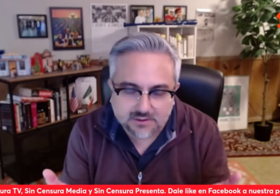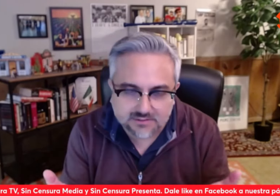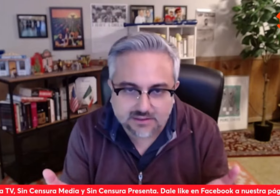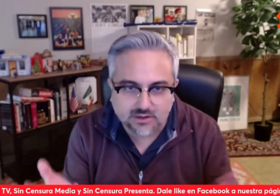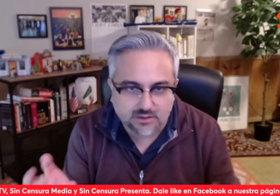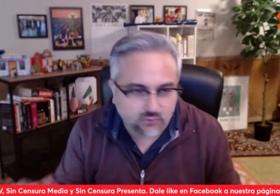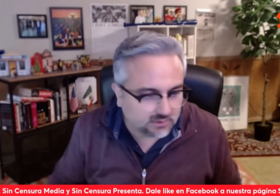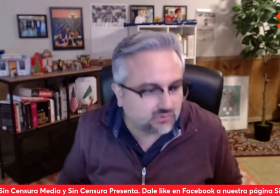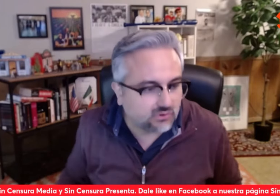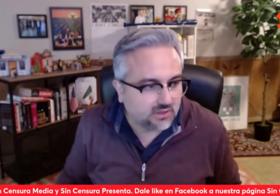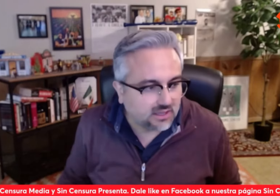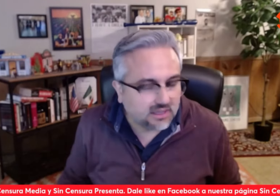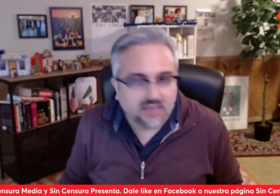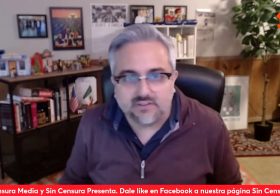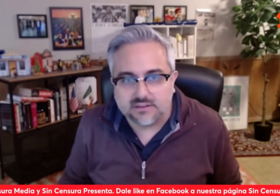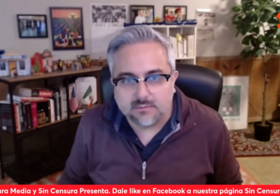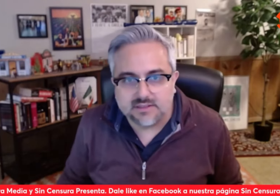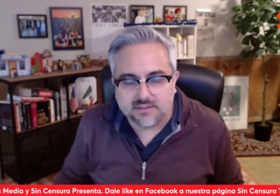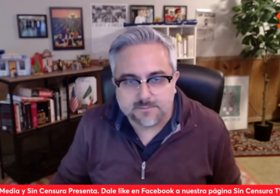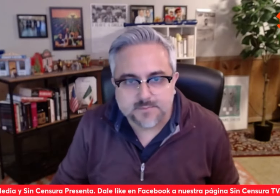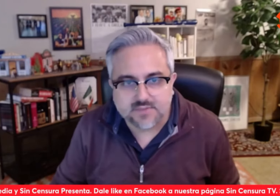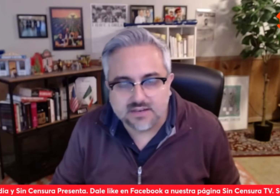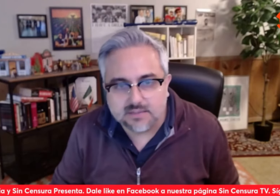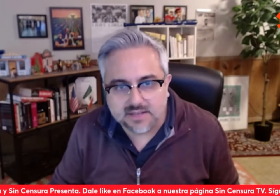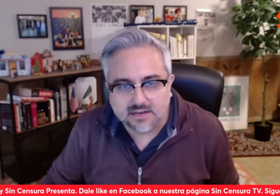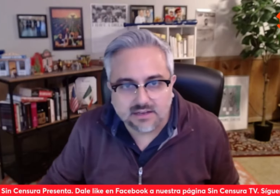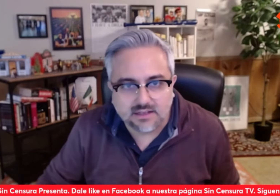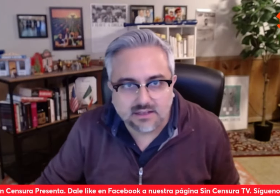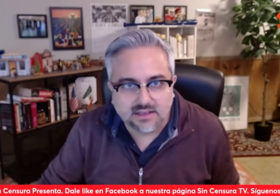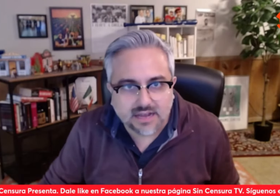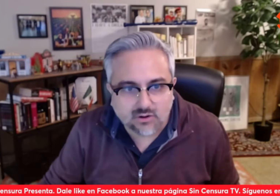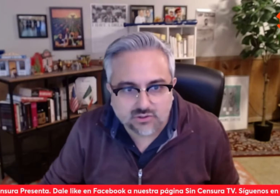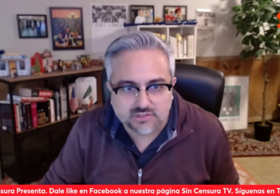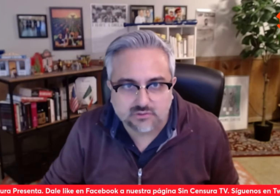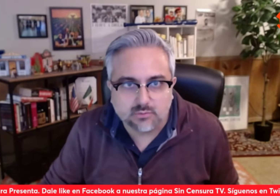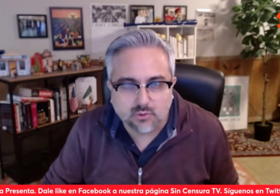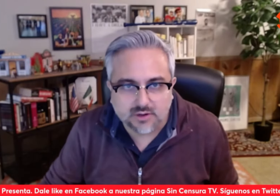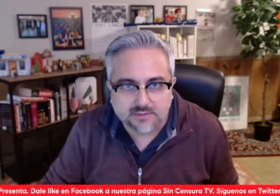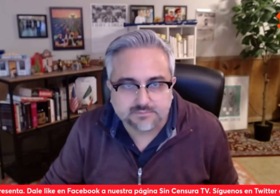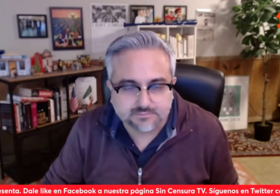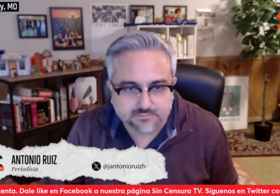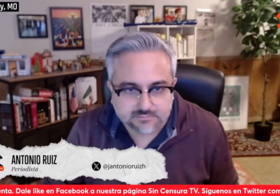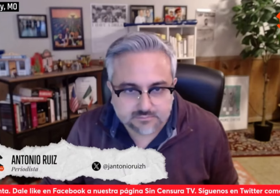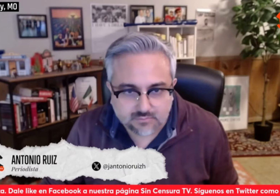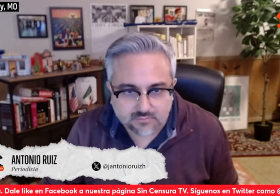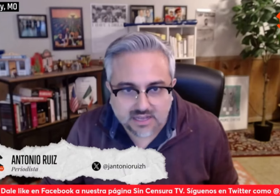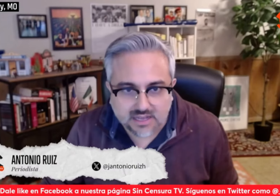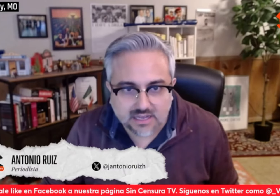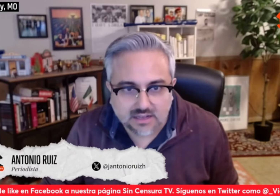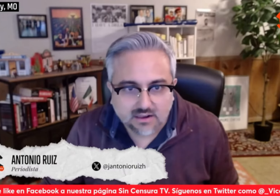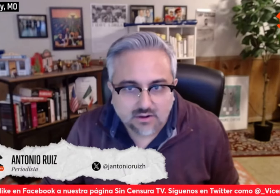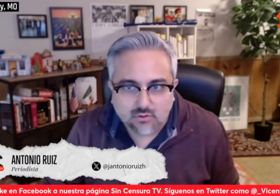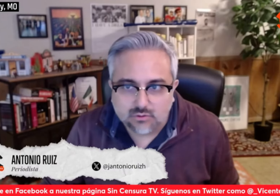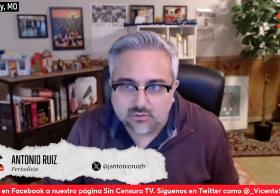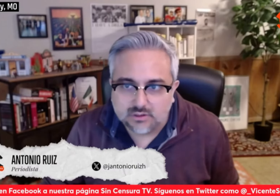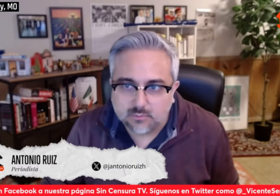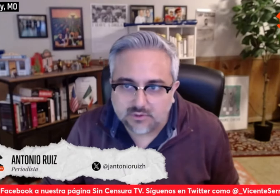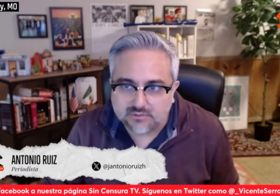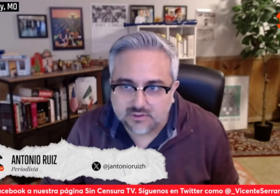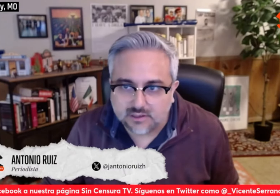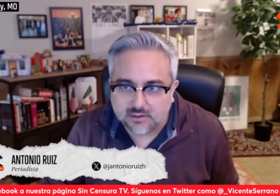están tergiversando la información. Efectivamente, liberan anoche, se supone, a